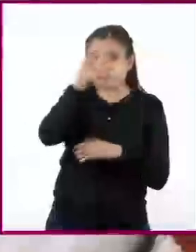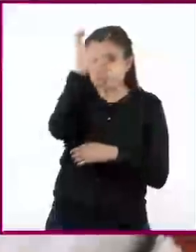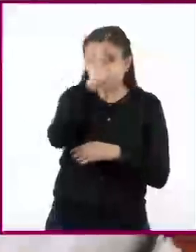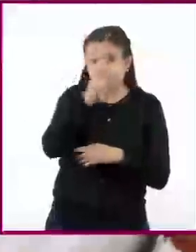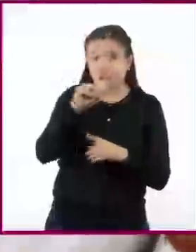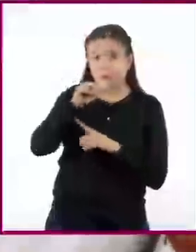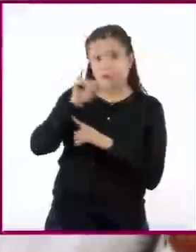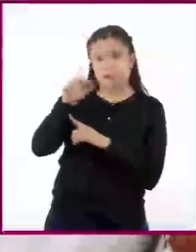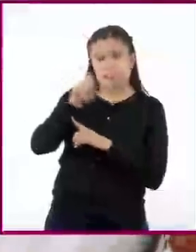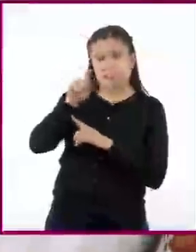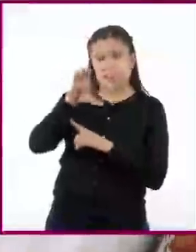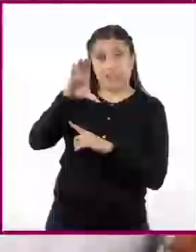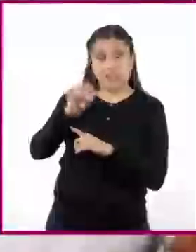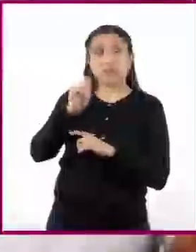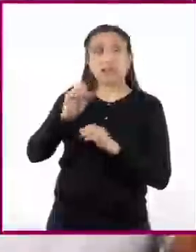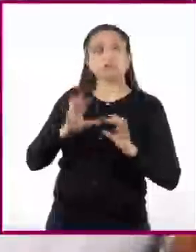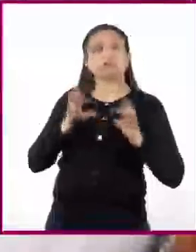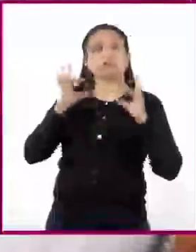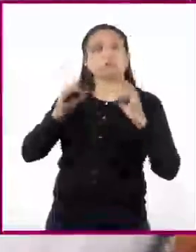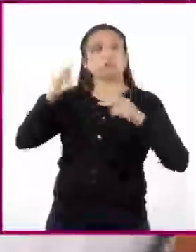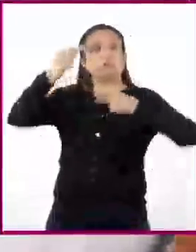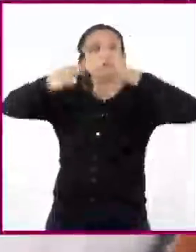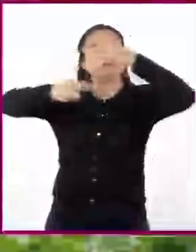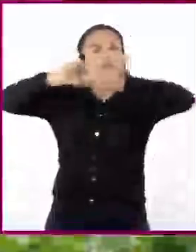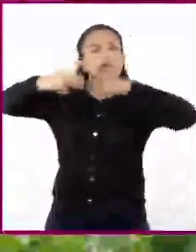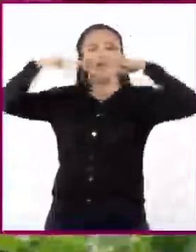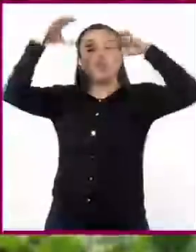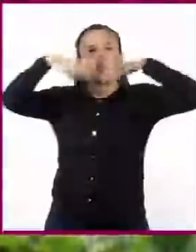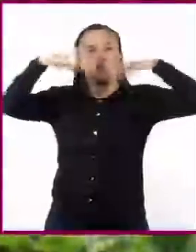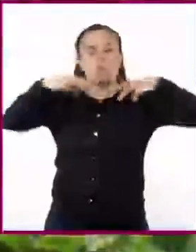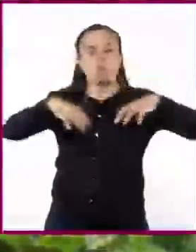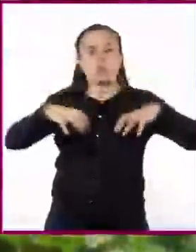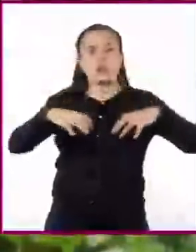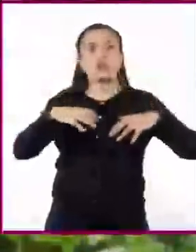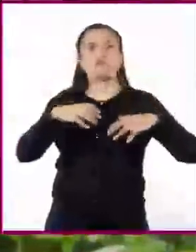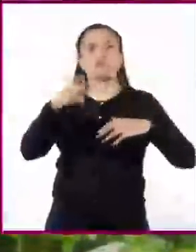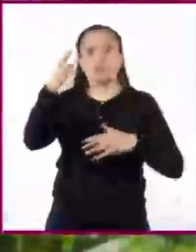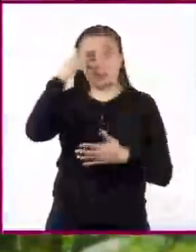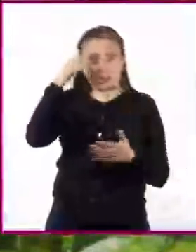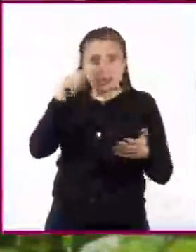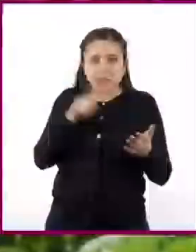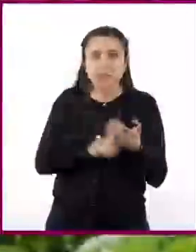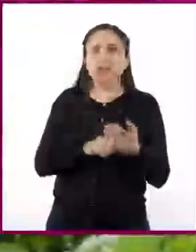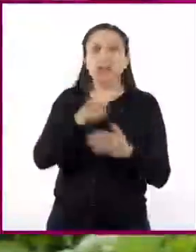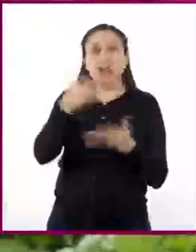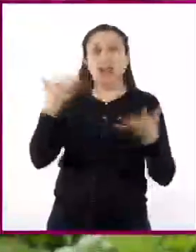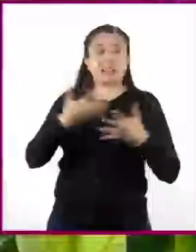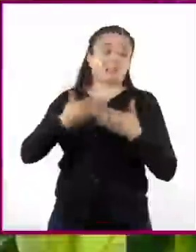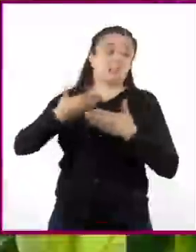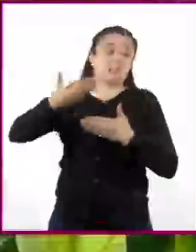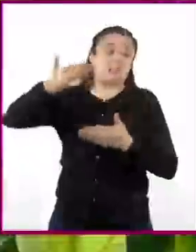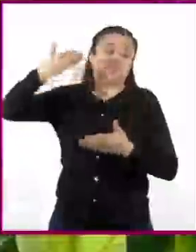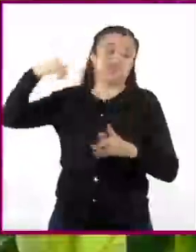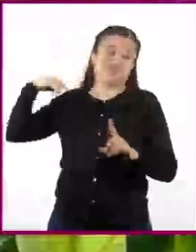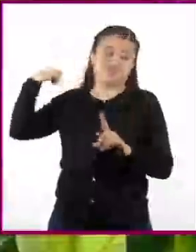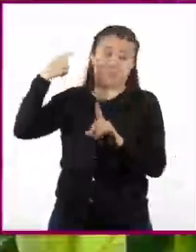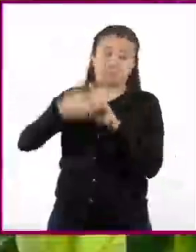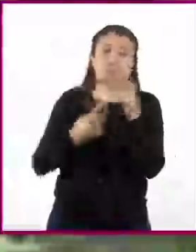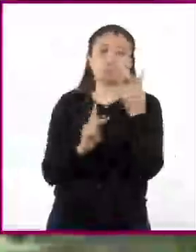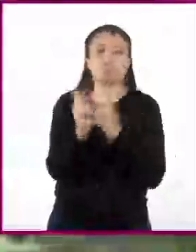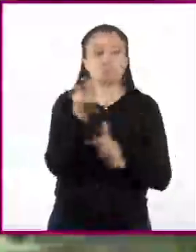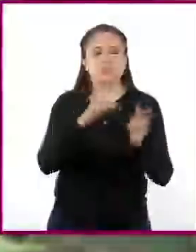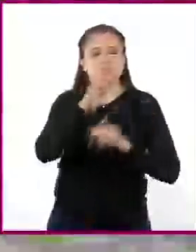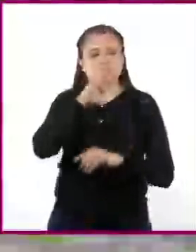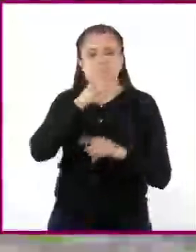pueblo mixteco se originó de las nubes o de la lluvia. Ellos se han dedicado desde hace mucho tiempo a la siembra de